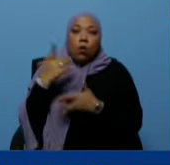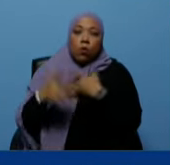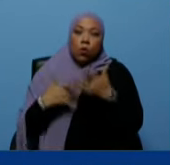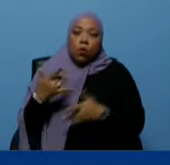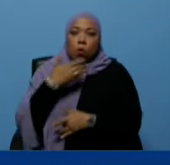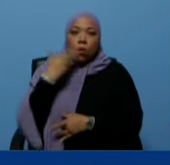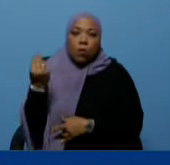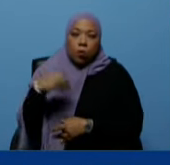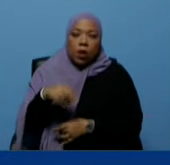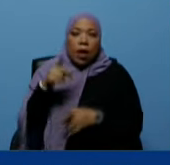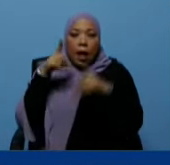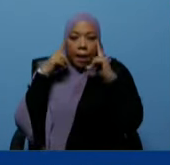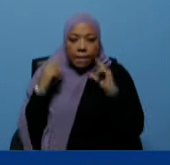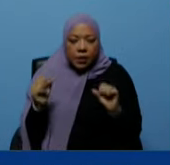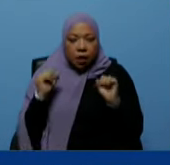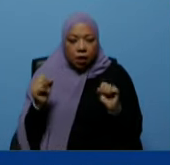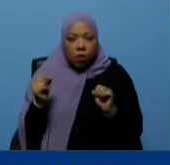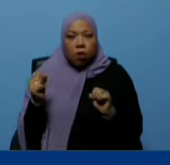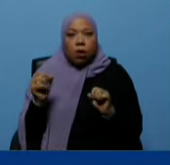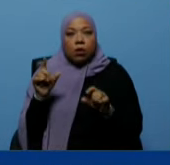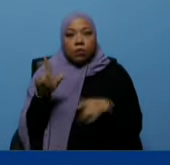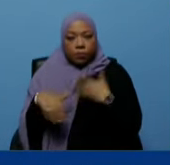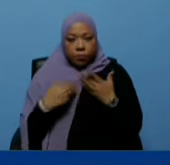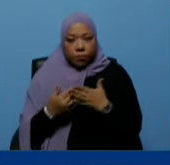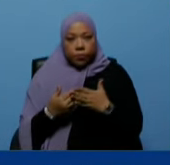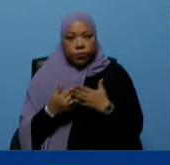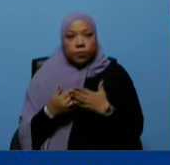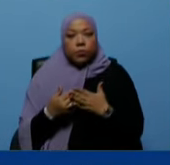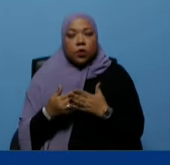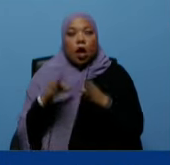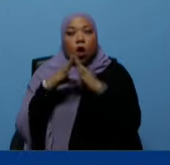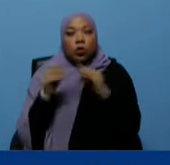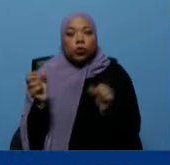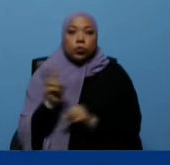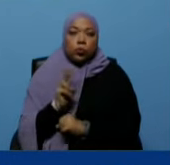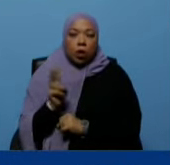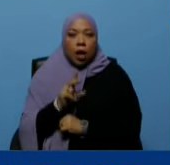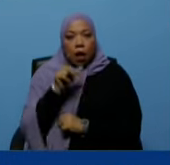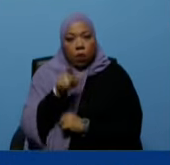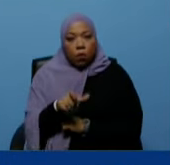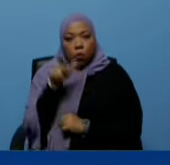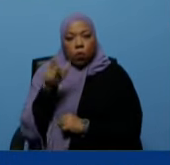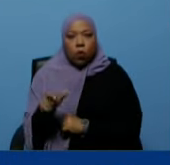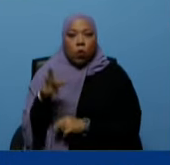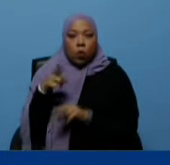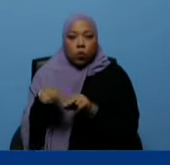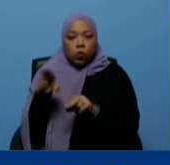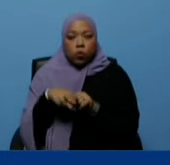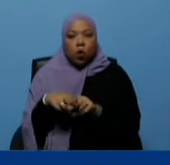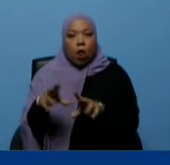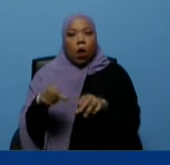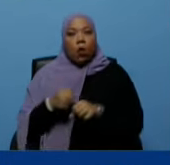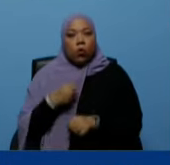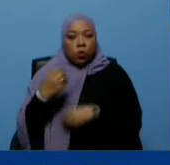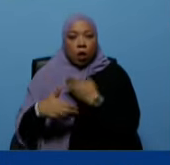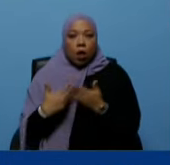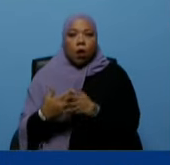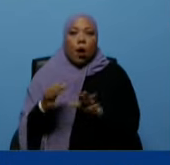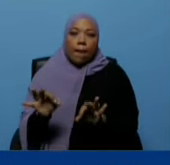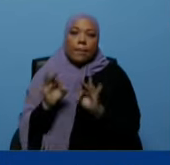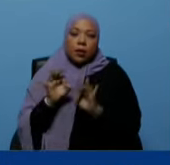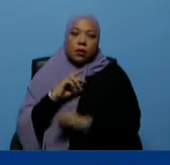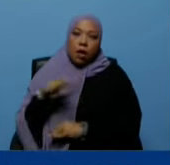tiene muchas especialidades, para todas las personas o con niños con condiciones especiales,